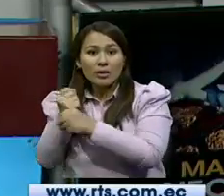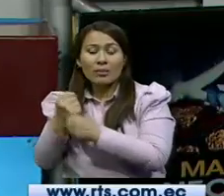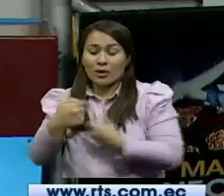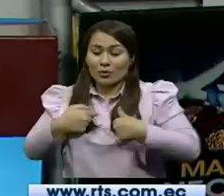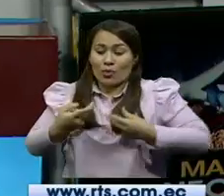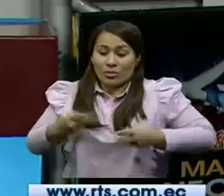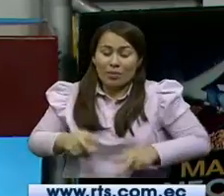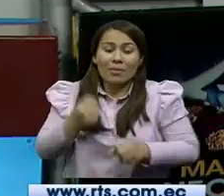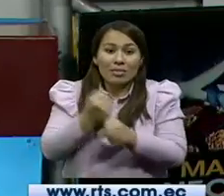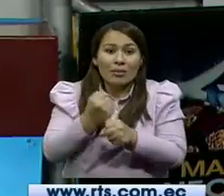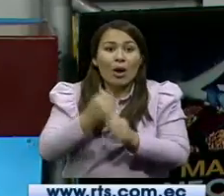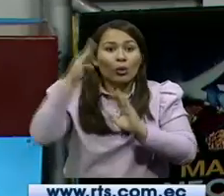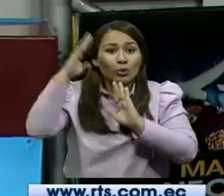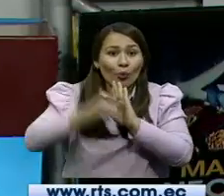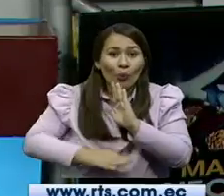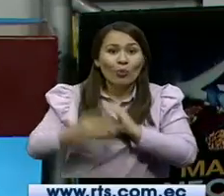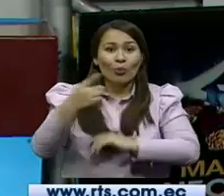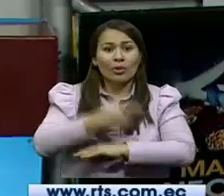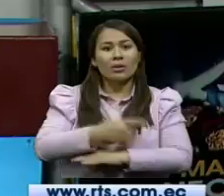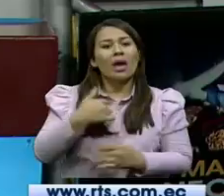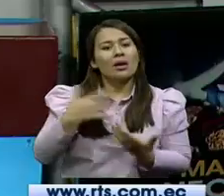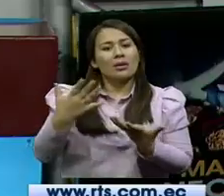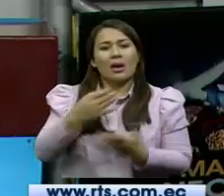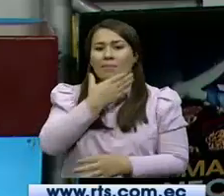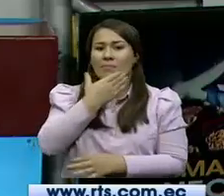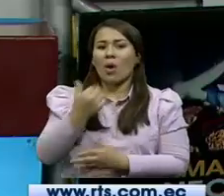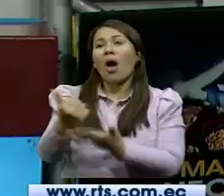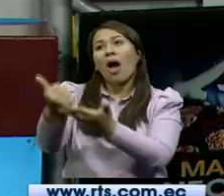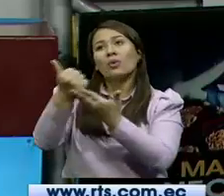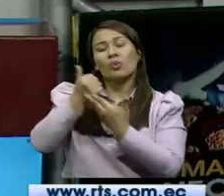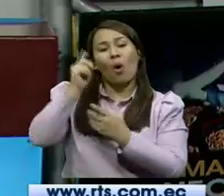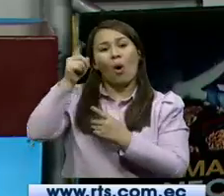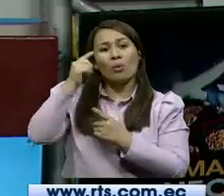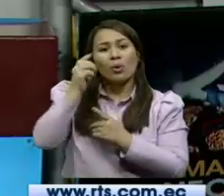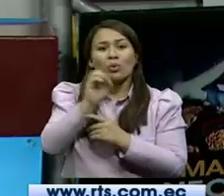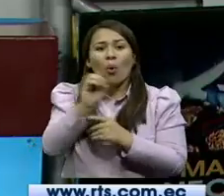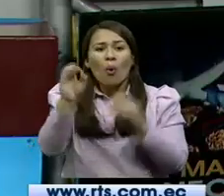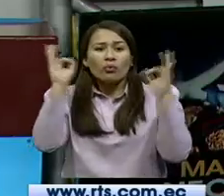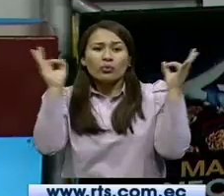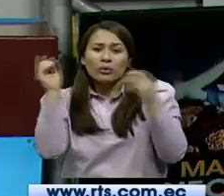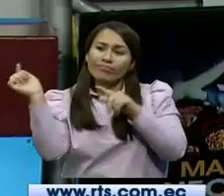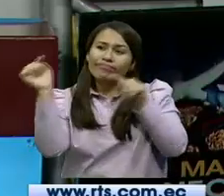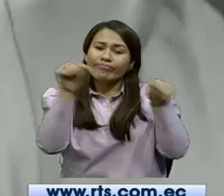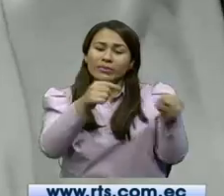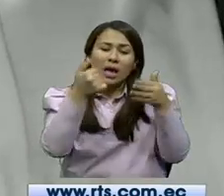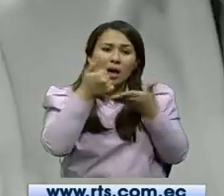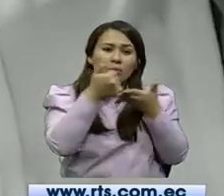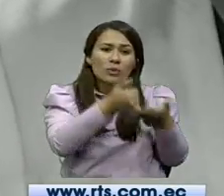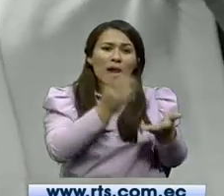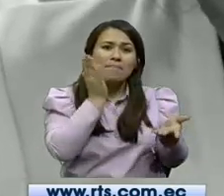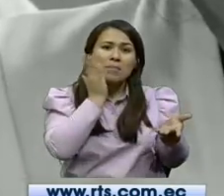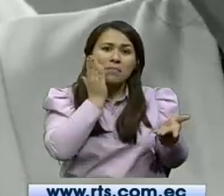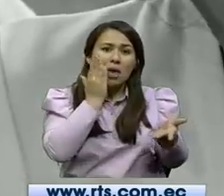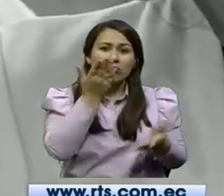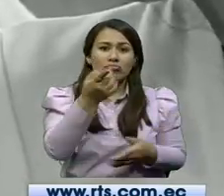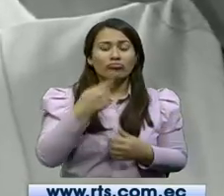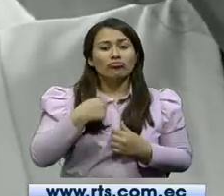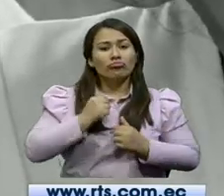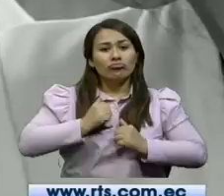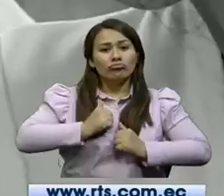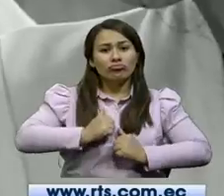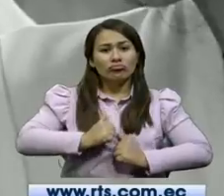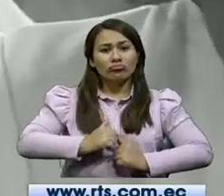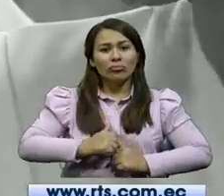él lo hace todo el día. Por ello claman por asistencia estatal o de alguna fundación. Ay, no me